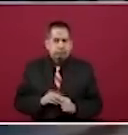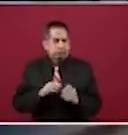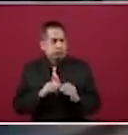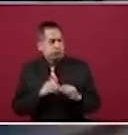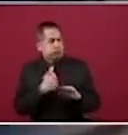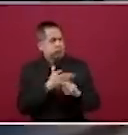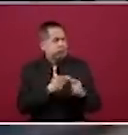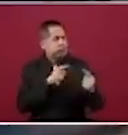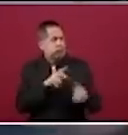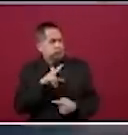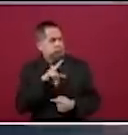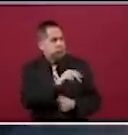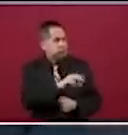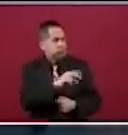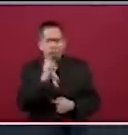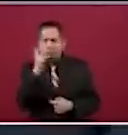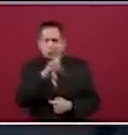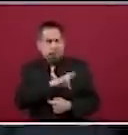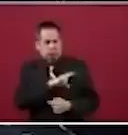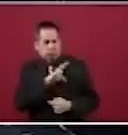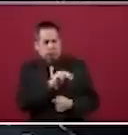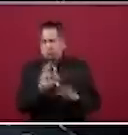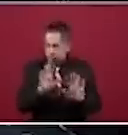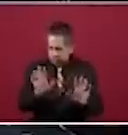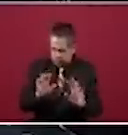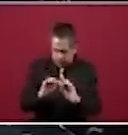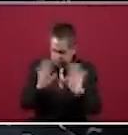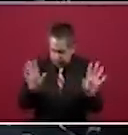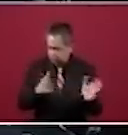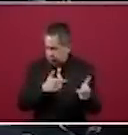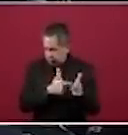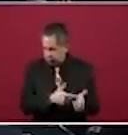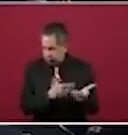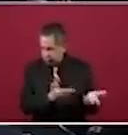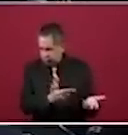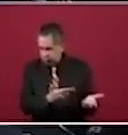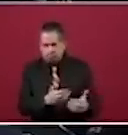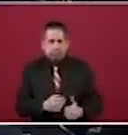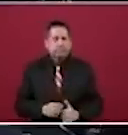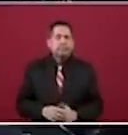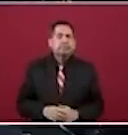oponernos a que exista la educación privada. O sea, eso también dejarlo muy claro.